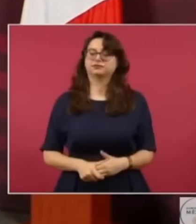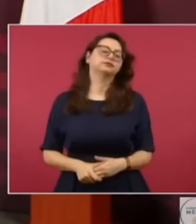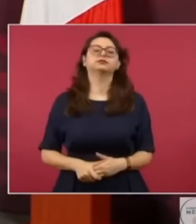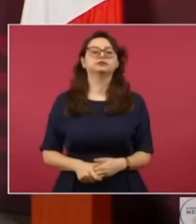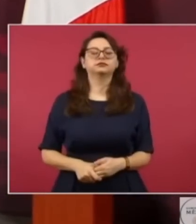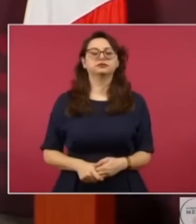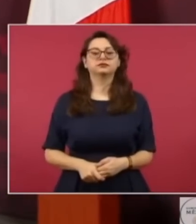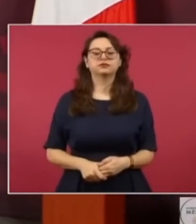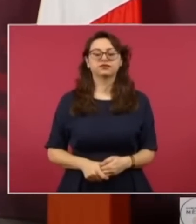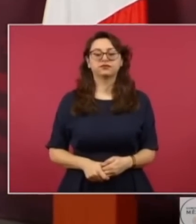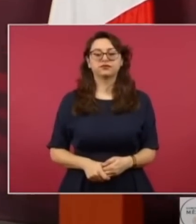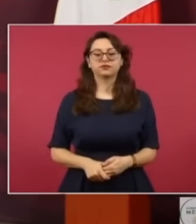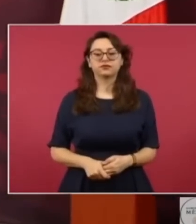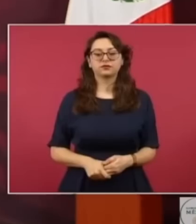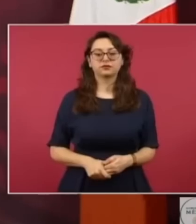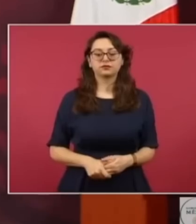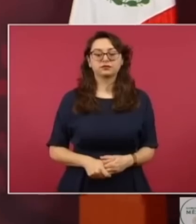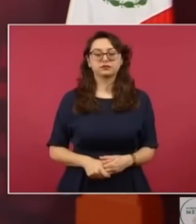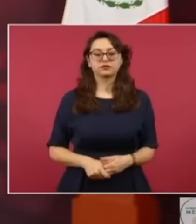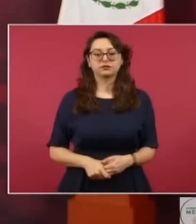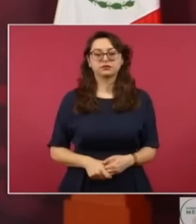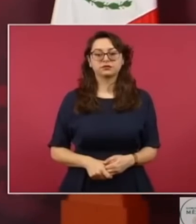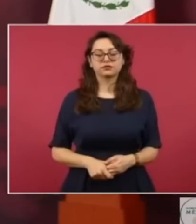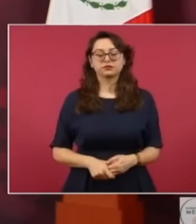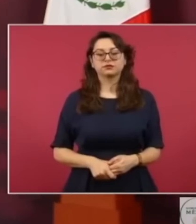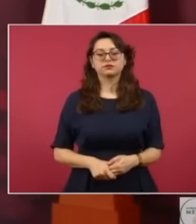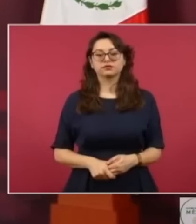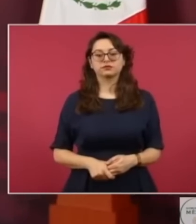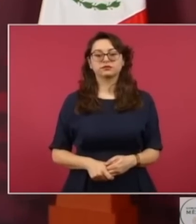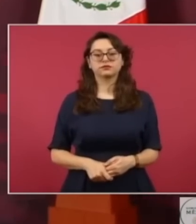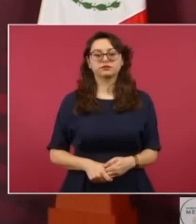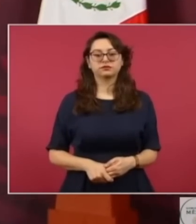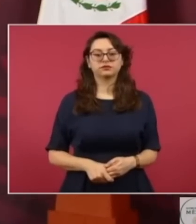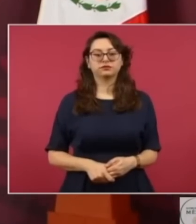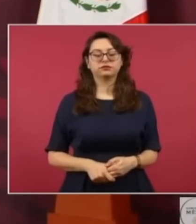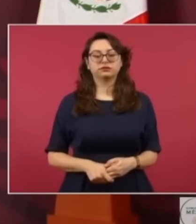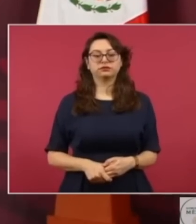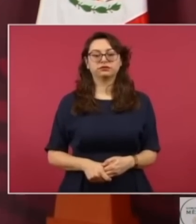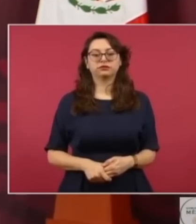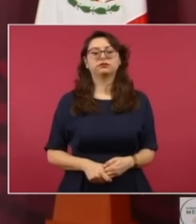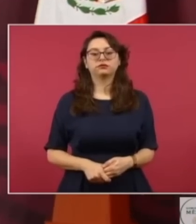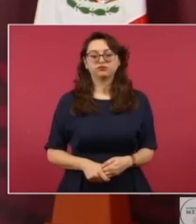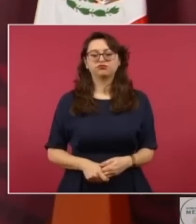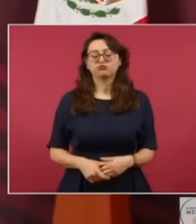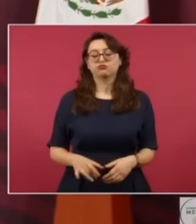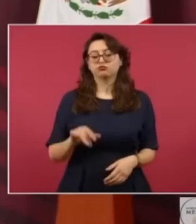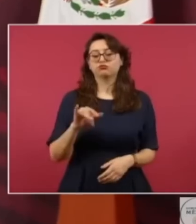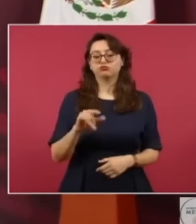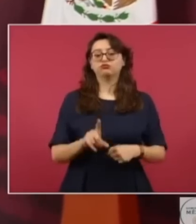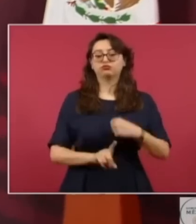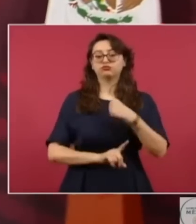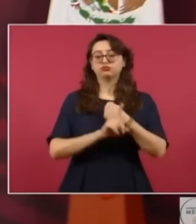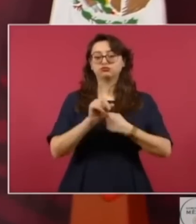sí sí sí tiene sus causas en que pues la gente se